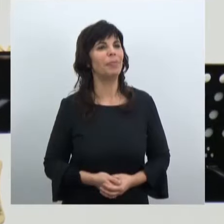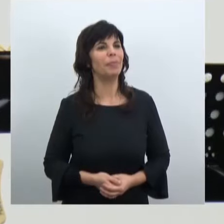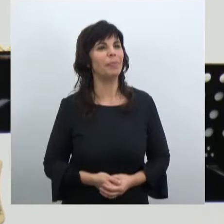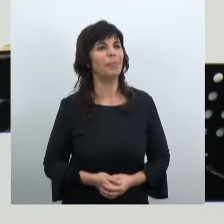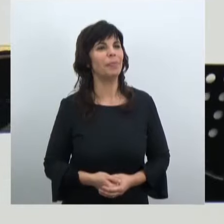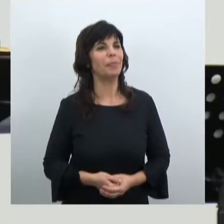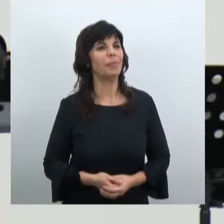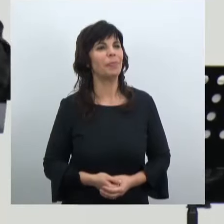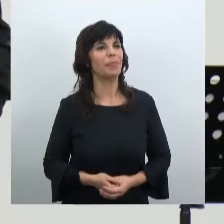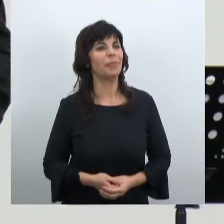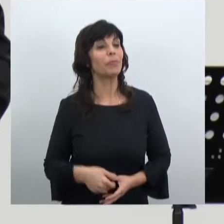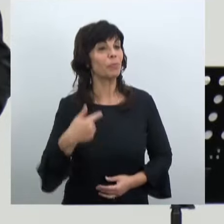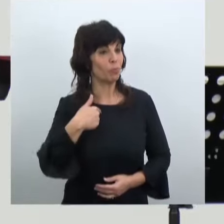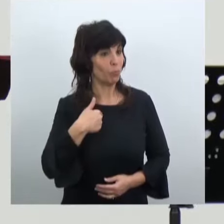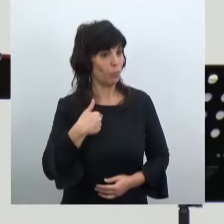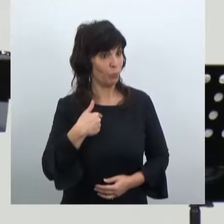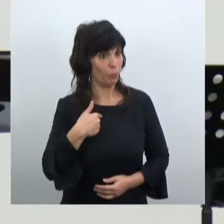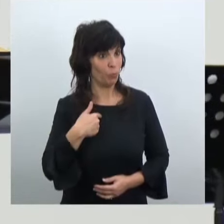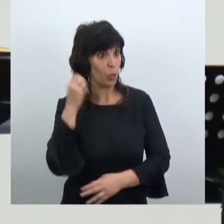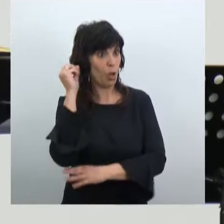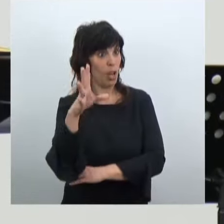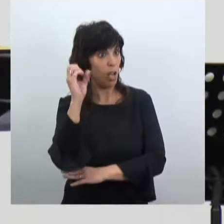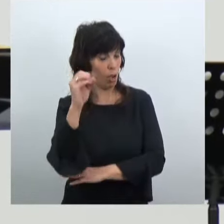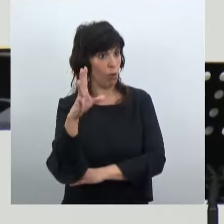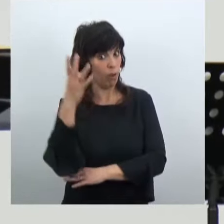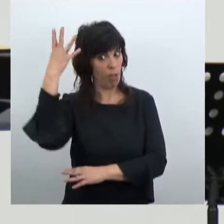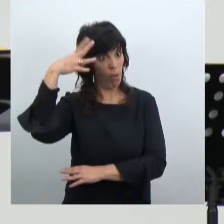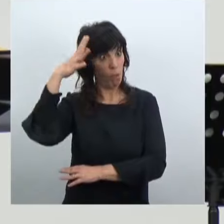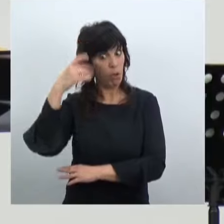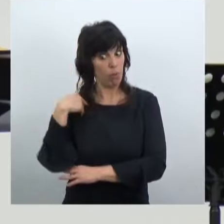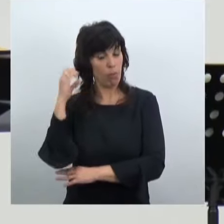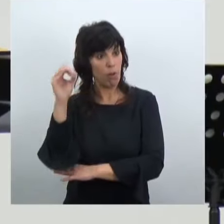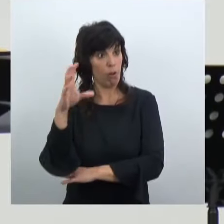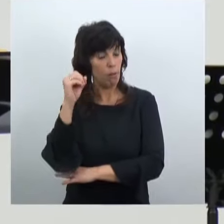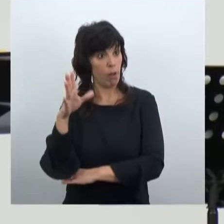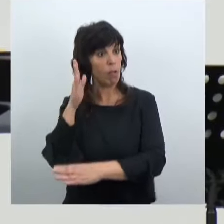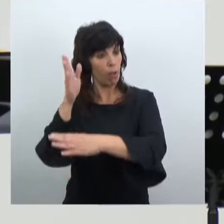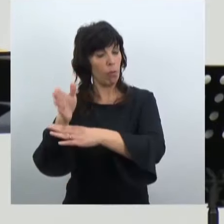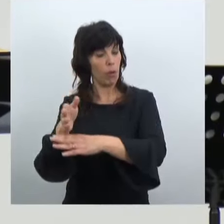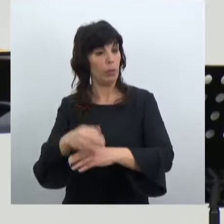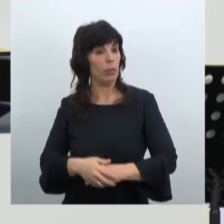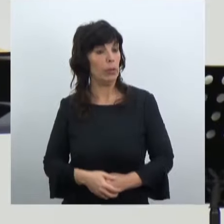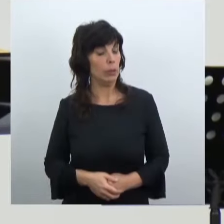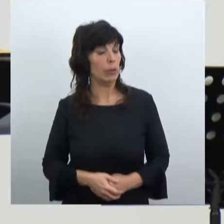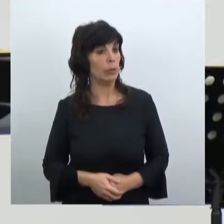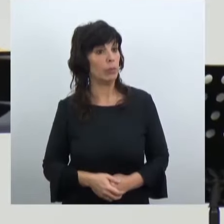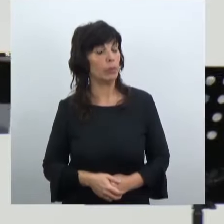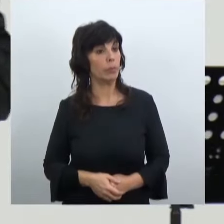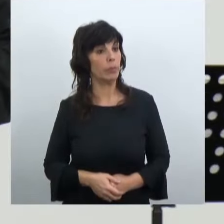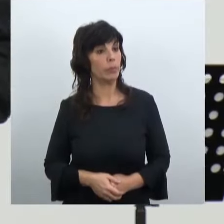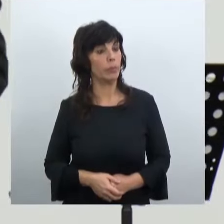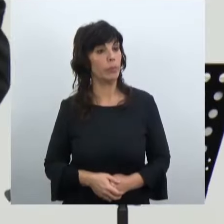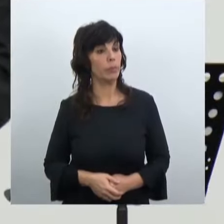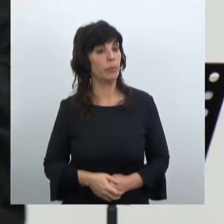Cuando estuve, mira, queridos, cuando estuve en la conferencia, y quiero que oíd atentamente, cuando estuve en la conferencia en México,